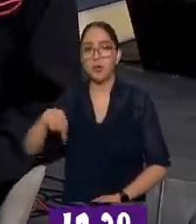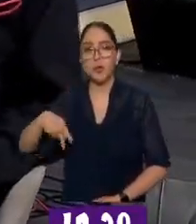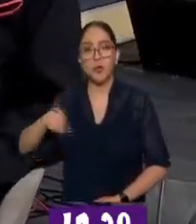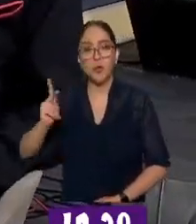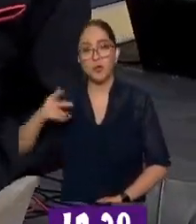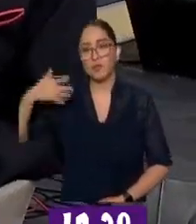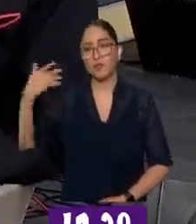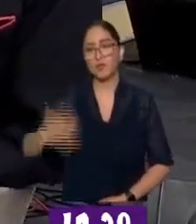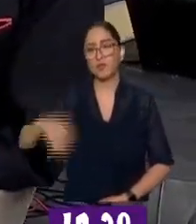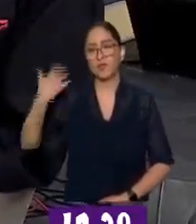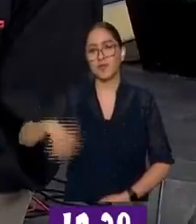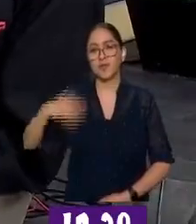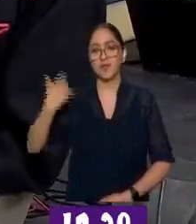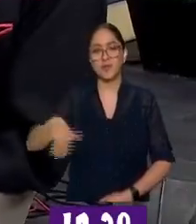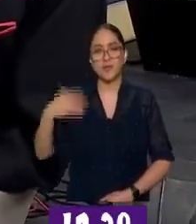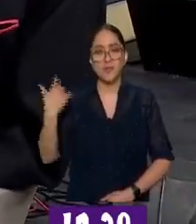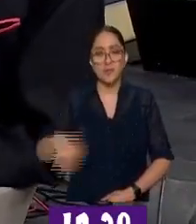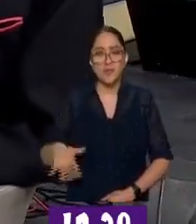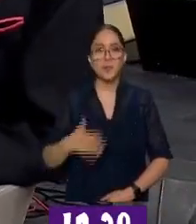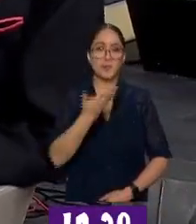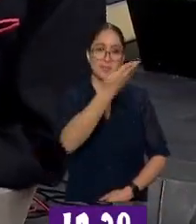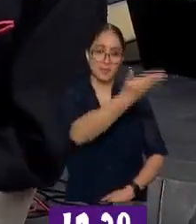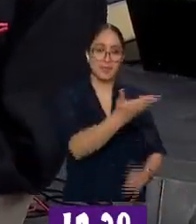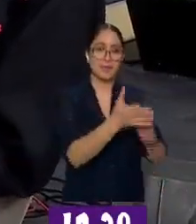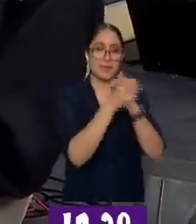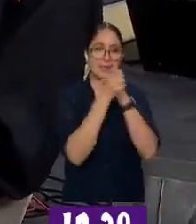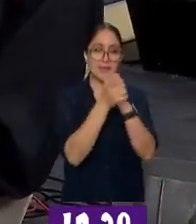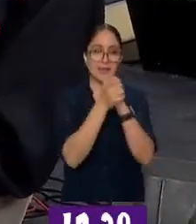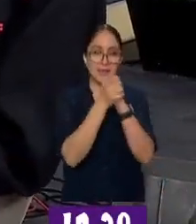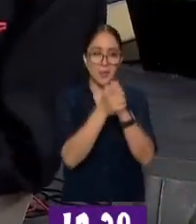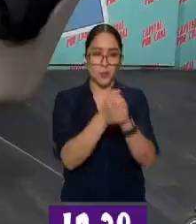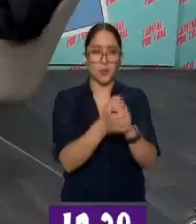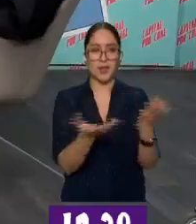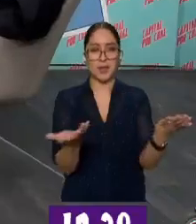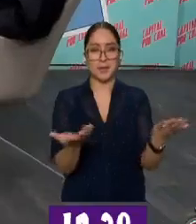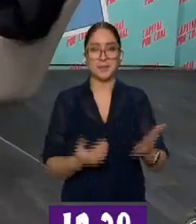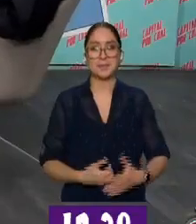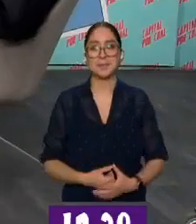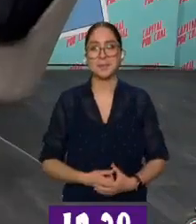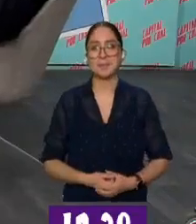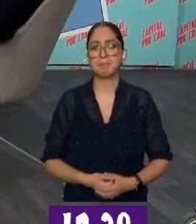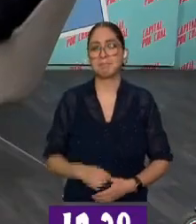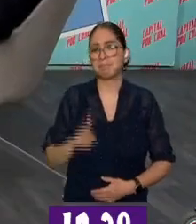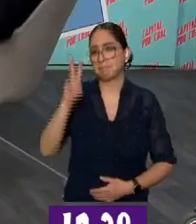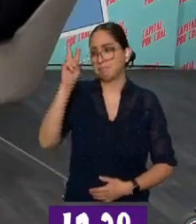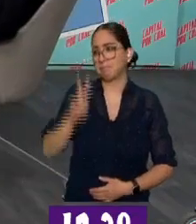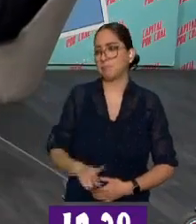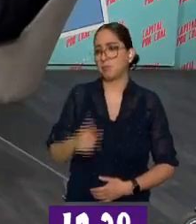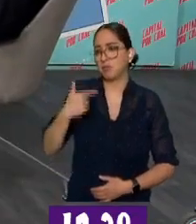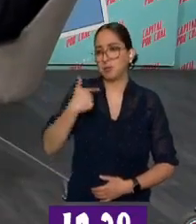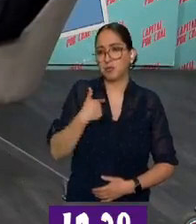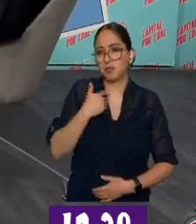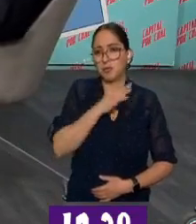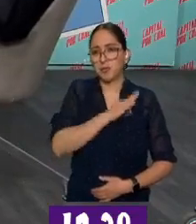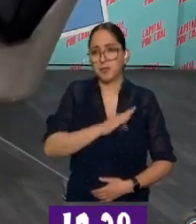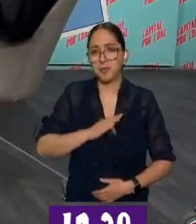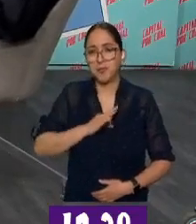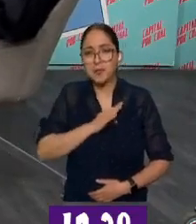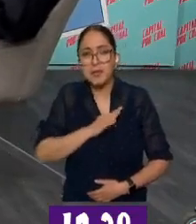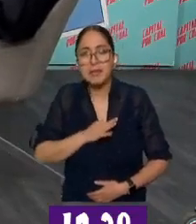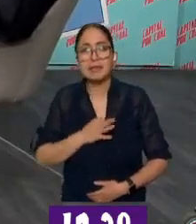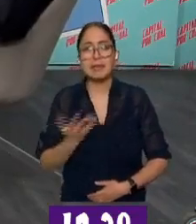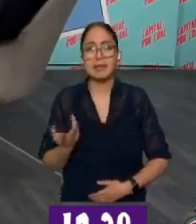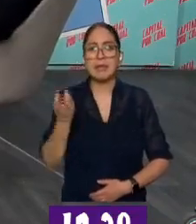sí, señor. Señora, salude. Oiga, yo estoy feliz por este A Date with Elvis,